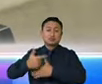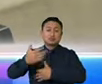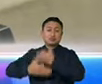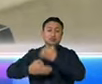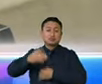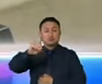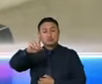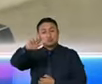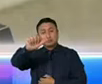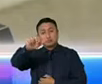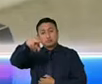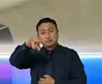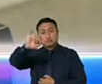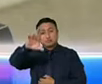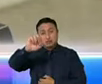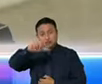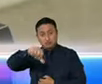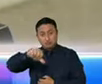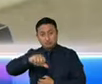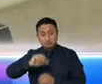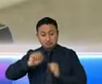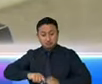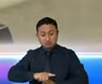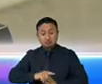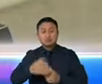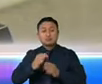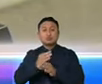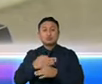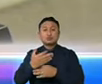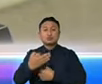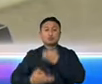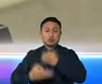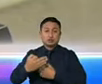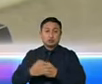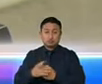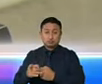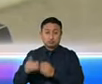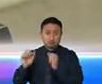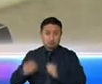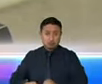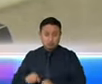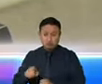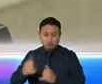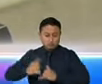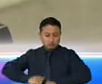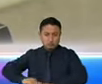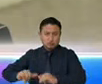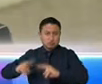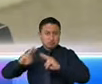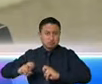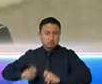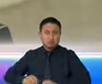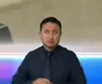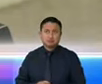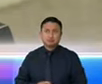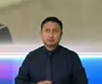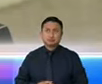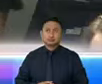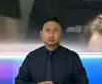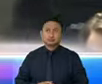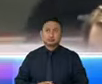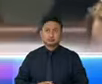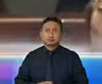Camacho y se conmine a la función judicial y a la magistrada solicitante a continuar con el ejercicio de su